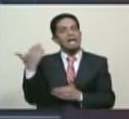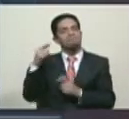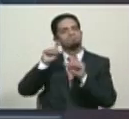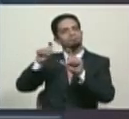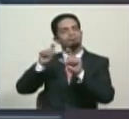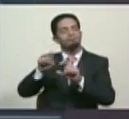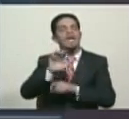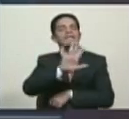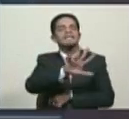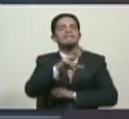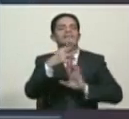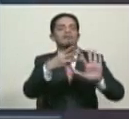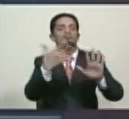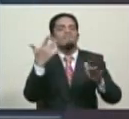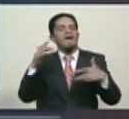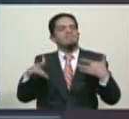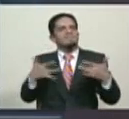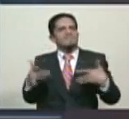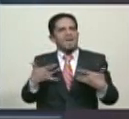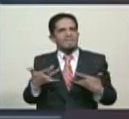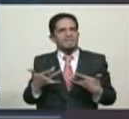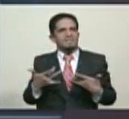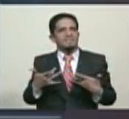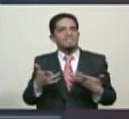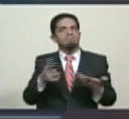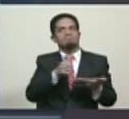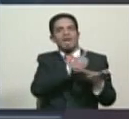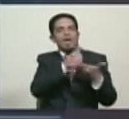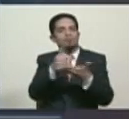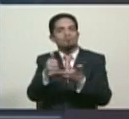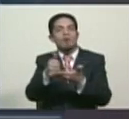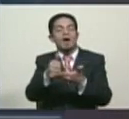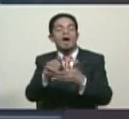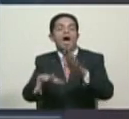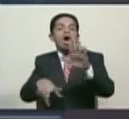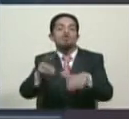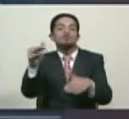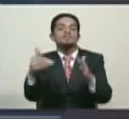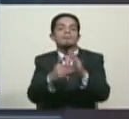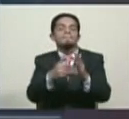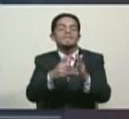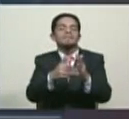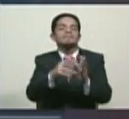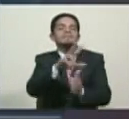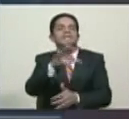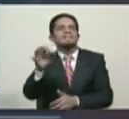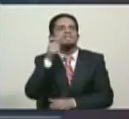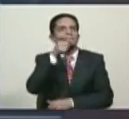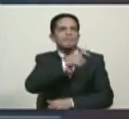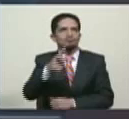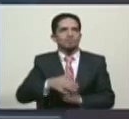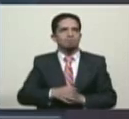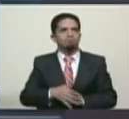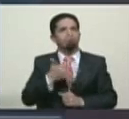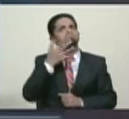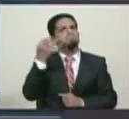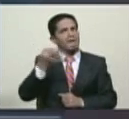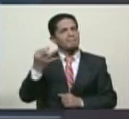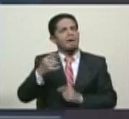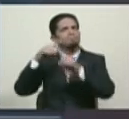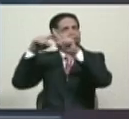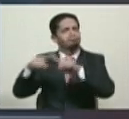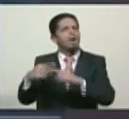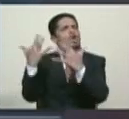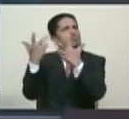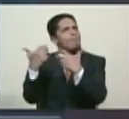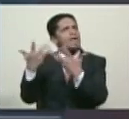actividades académicas, de las cuales se beneficiaron 12.312 funcionarios. De verdad, son números que